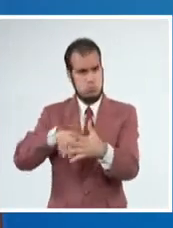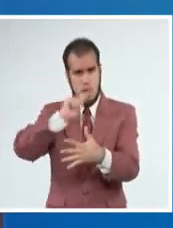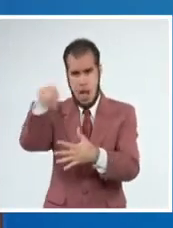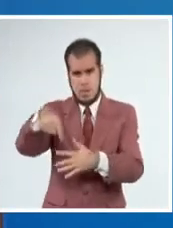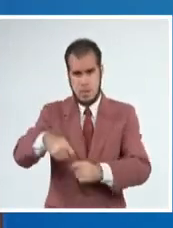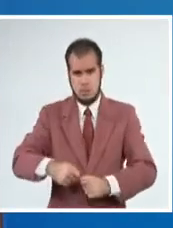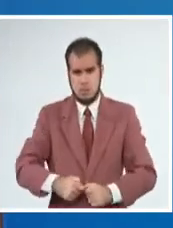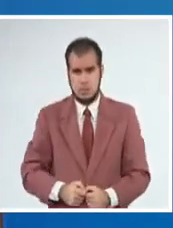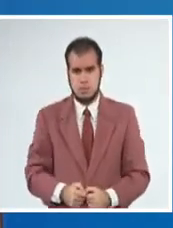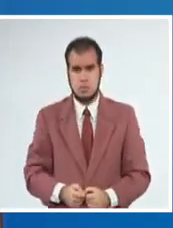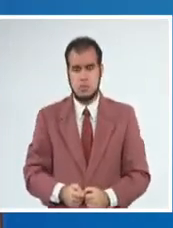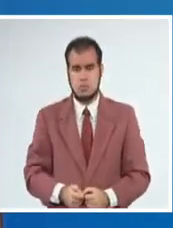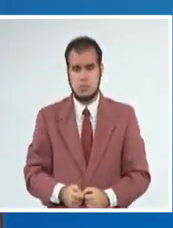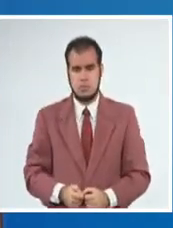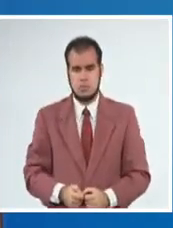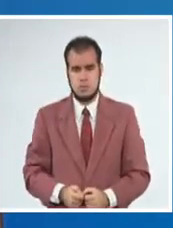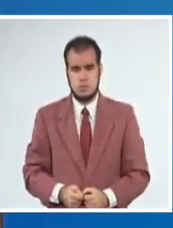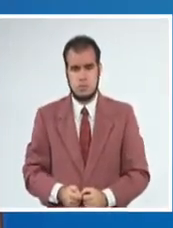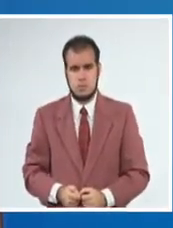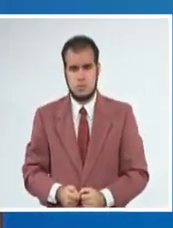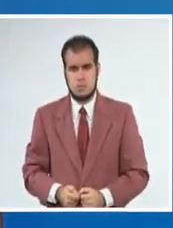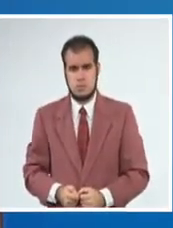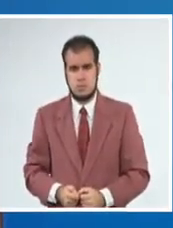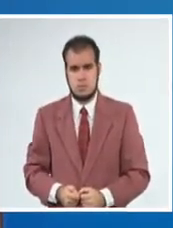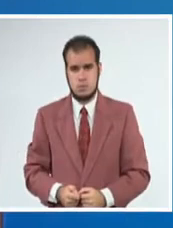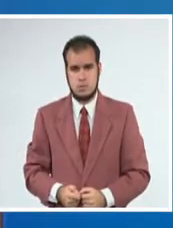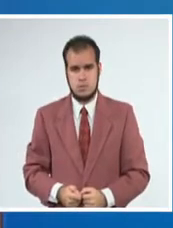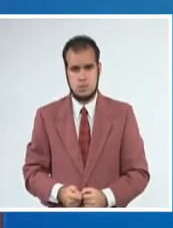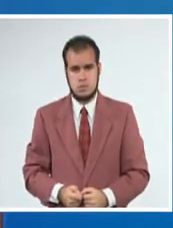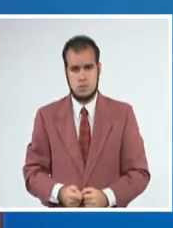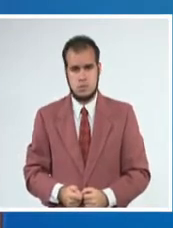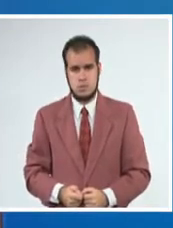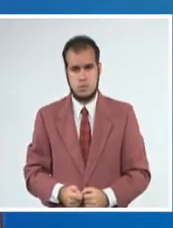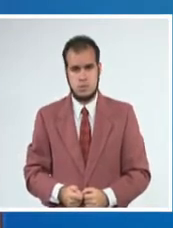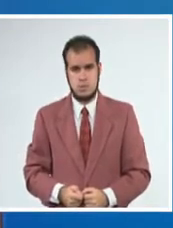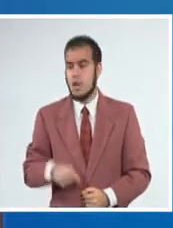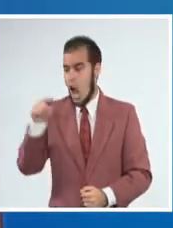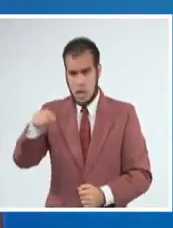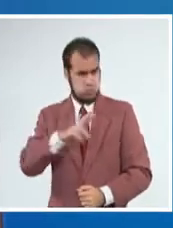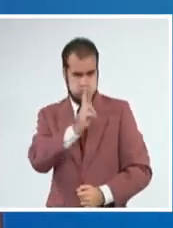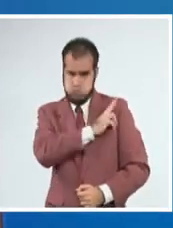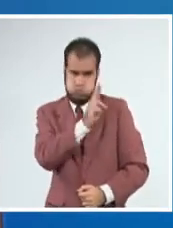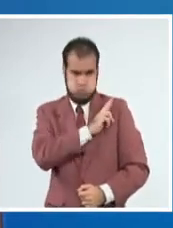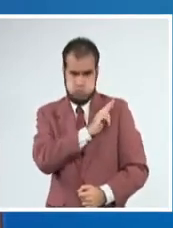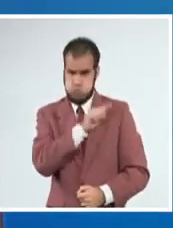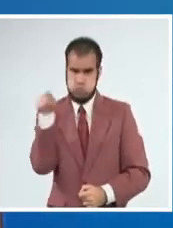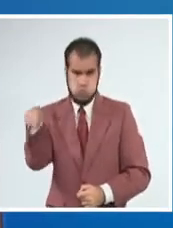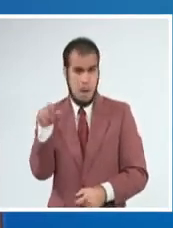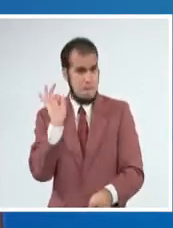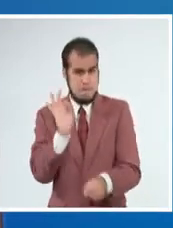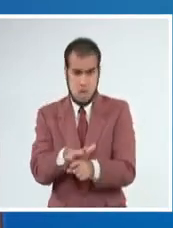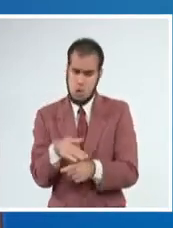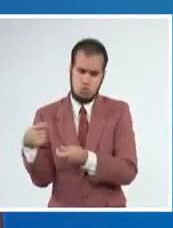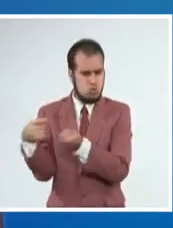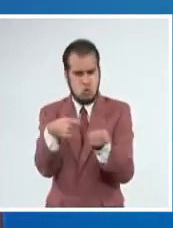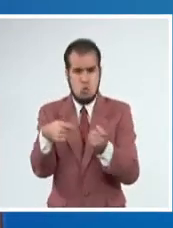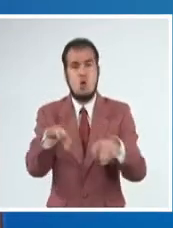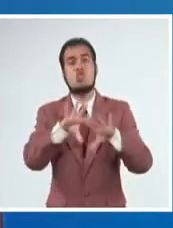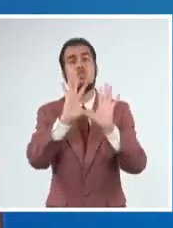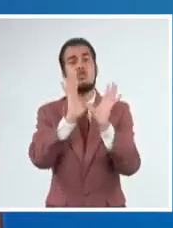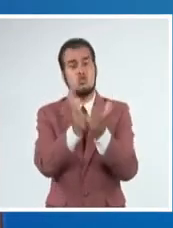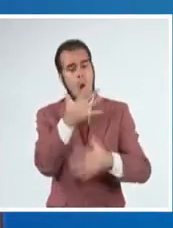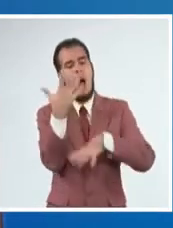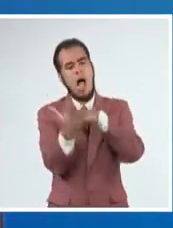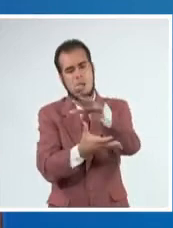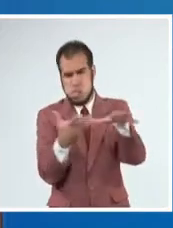de estar implicado directamente y de tener grave responsabilidad en los